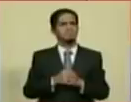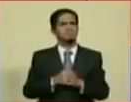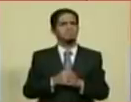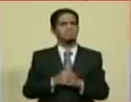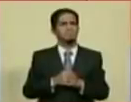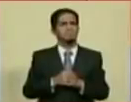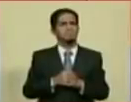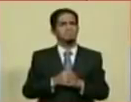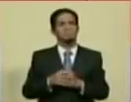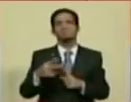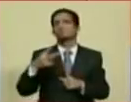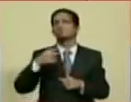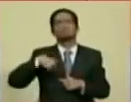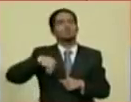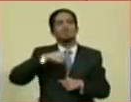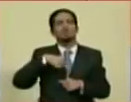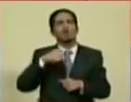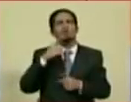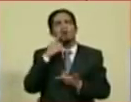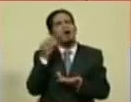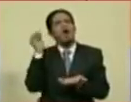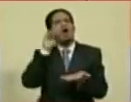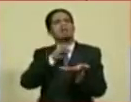de nuevo colonia de nadie.